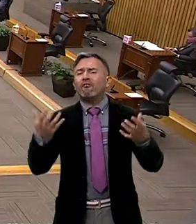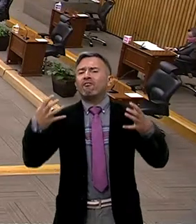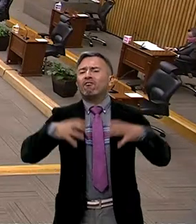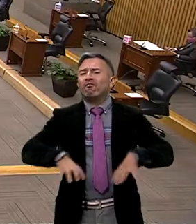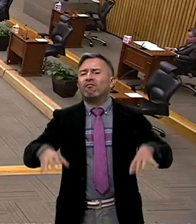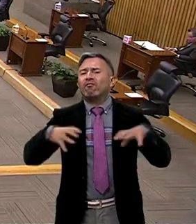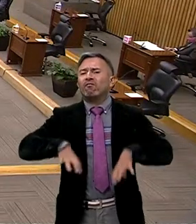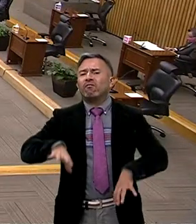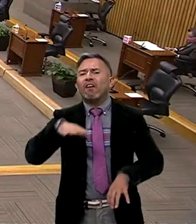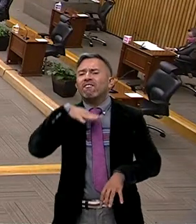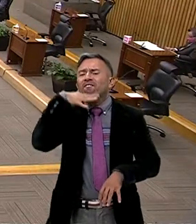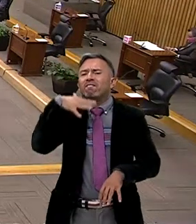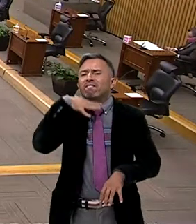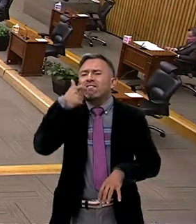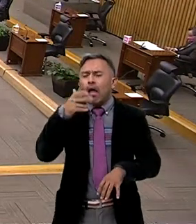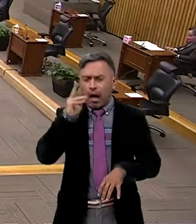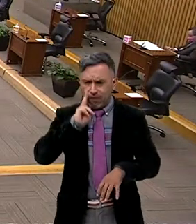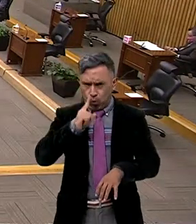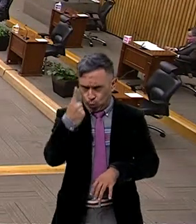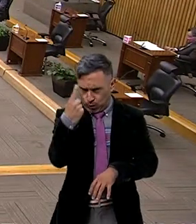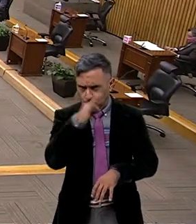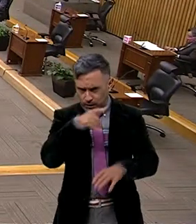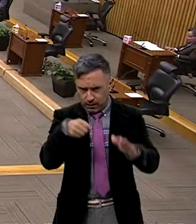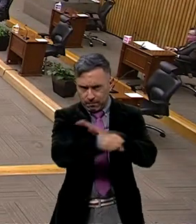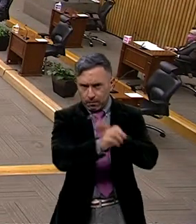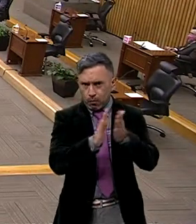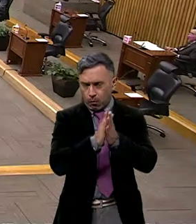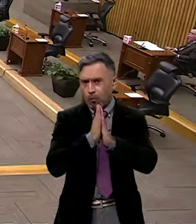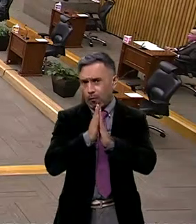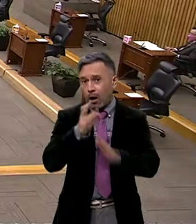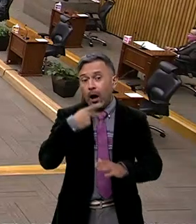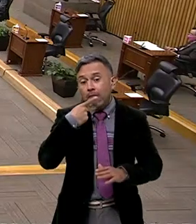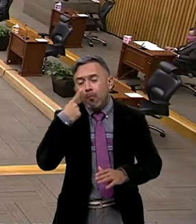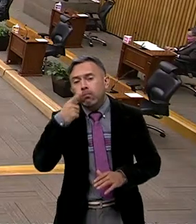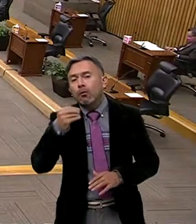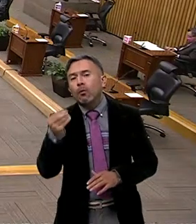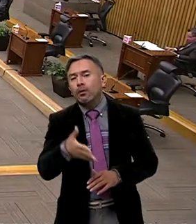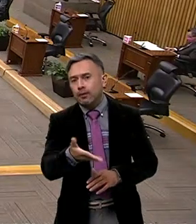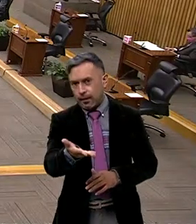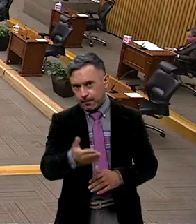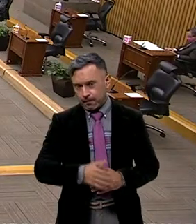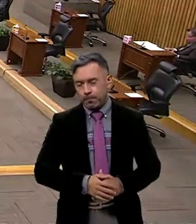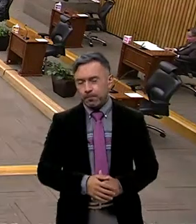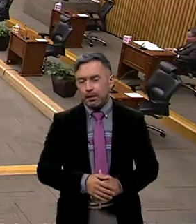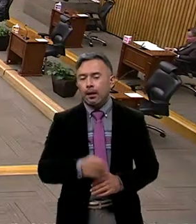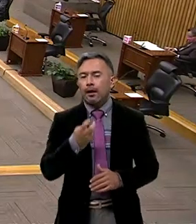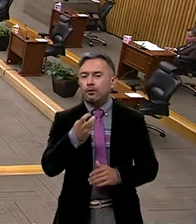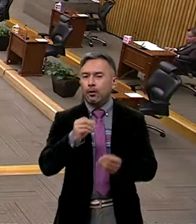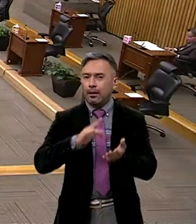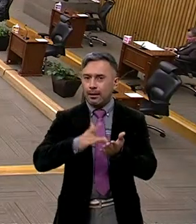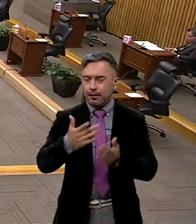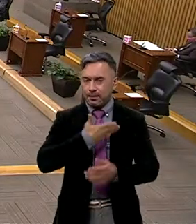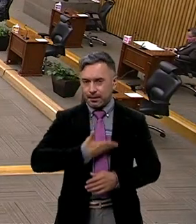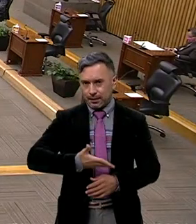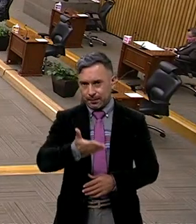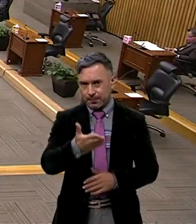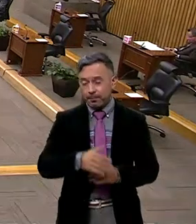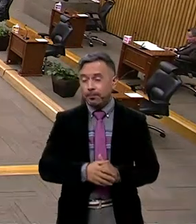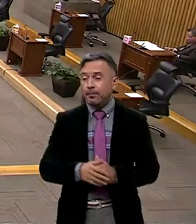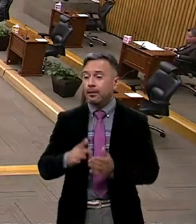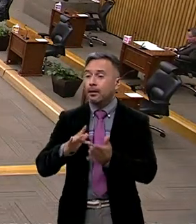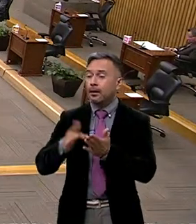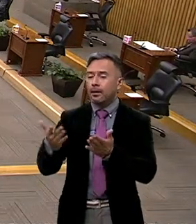por favor sean congruentes gracias presidentes gracias diputada tiene la palabra el consejero